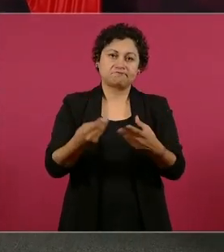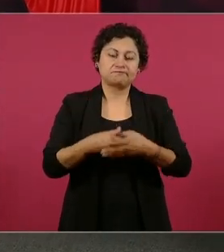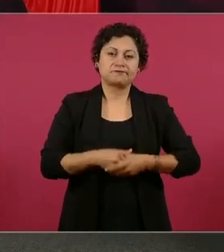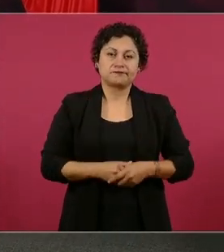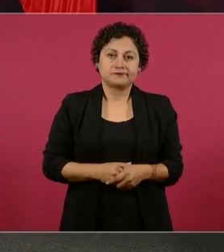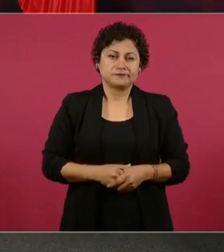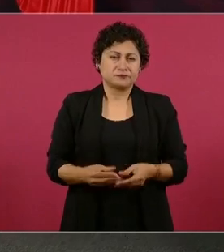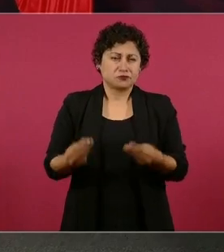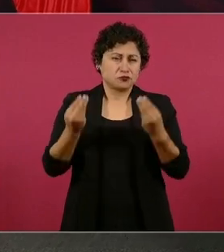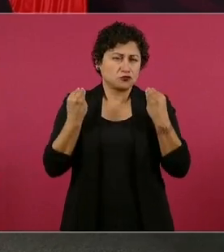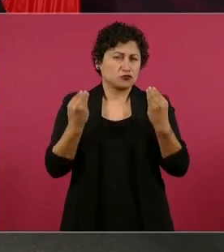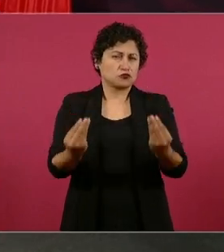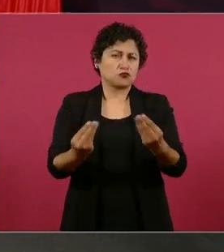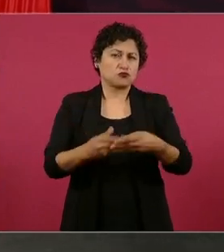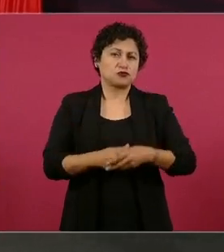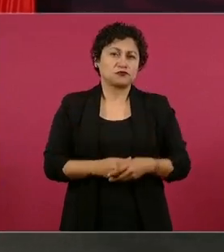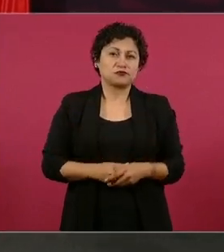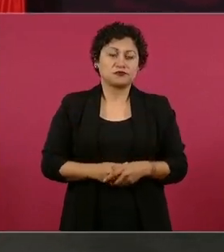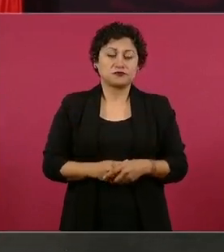mucho.